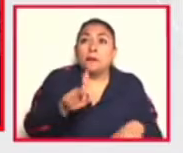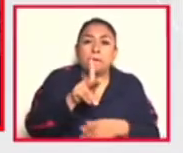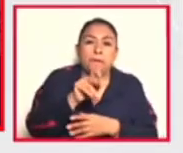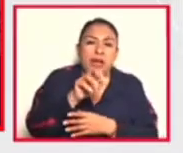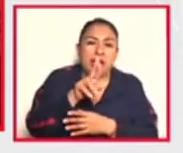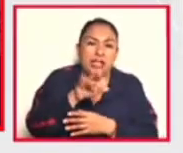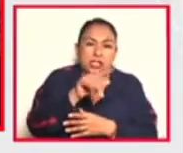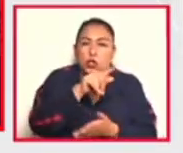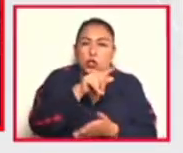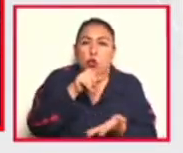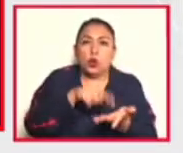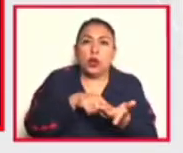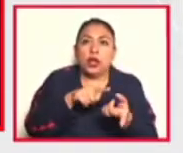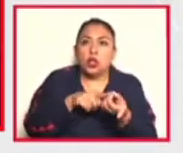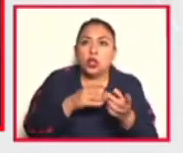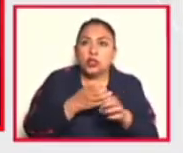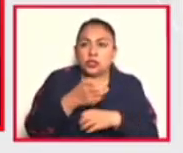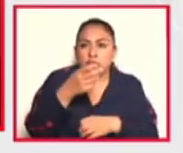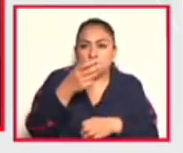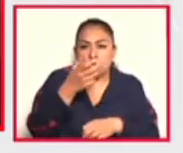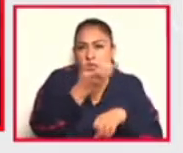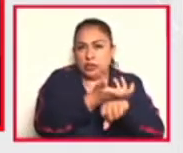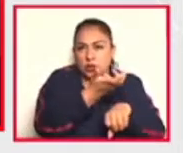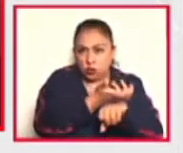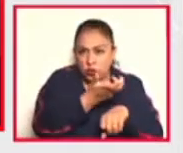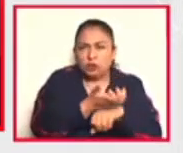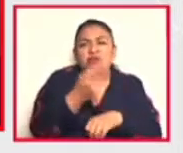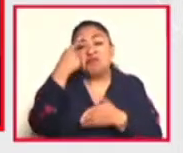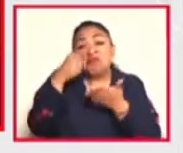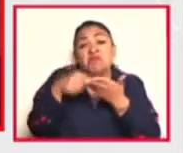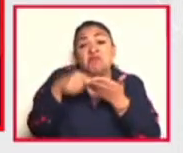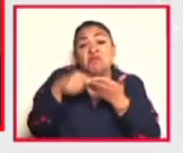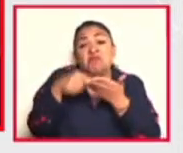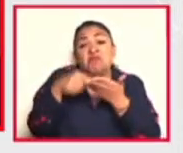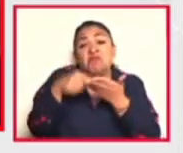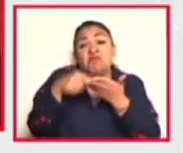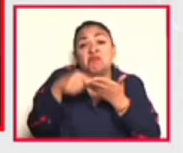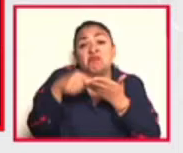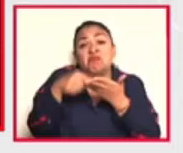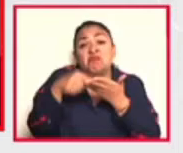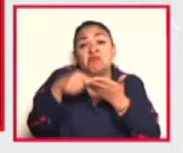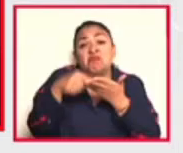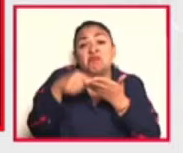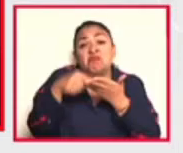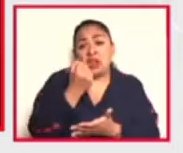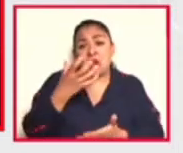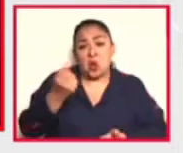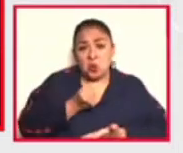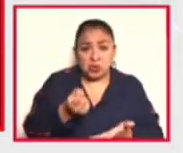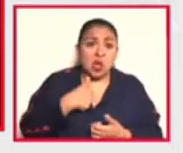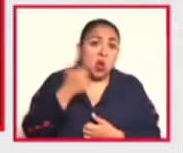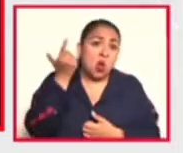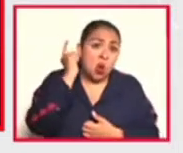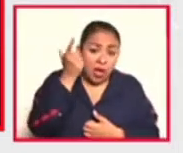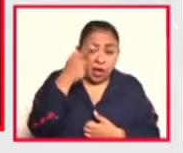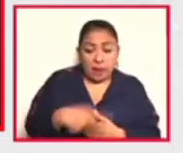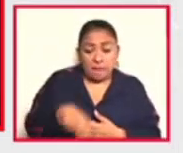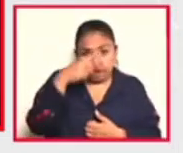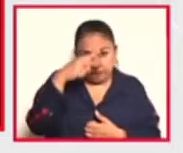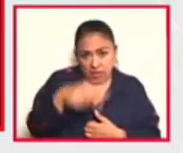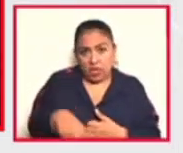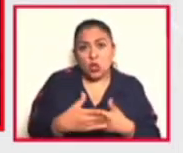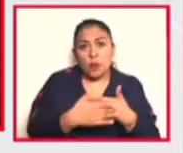Unidos, que cree que la película tiene todo para llegar a los Óscares. Entonces yo espero que México postule la